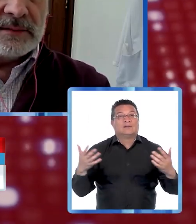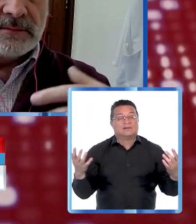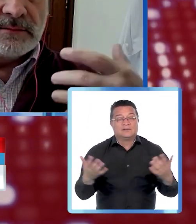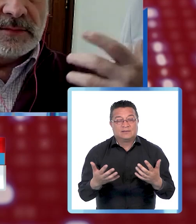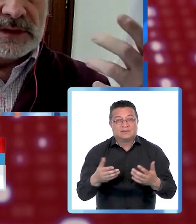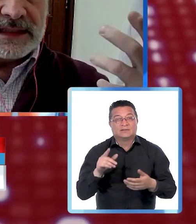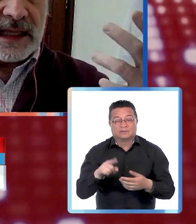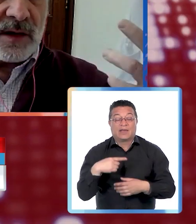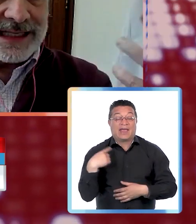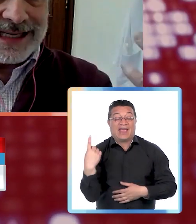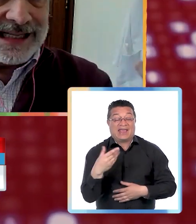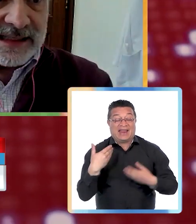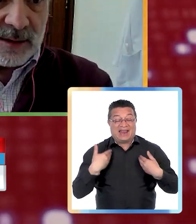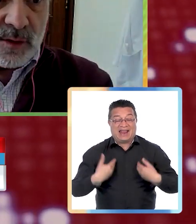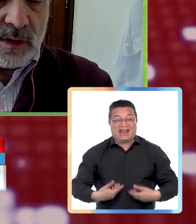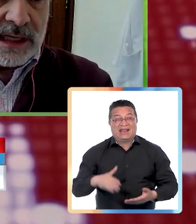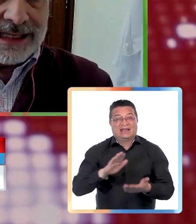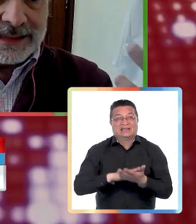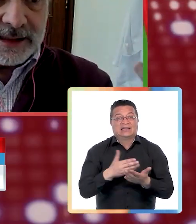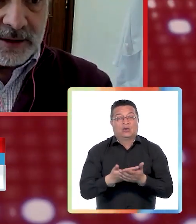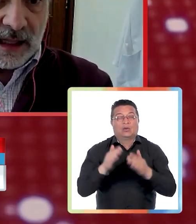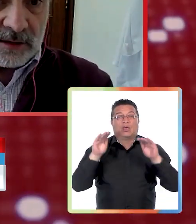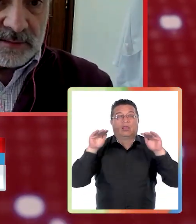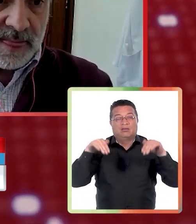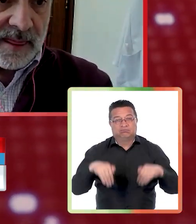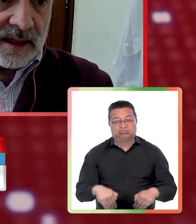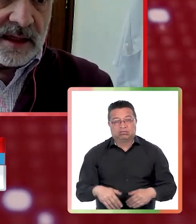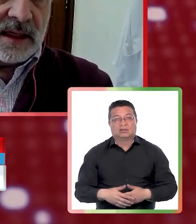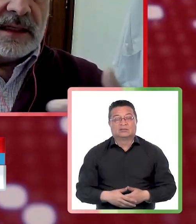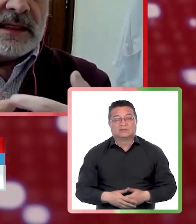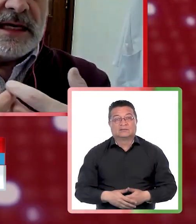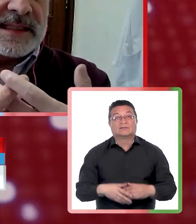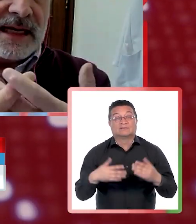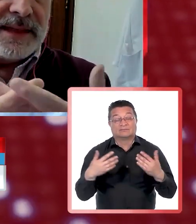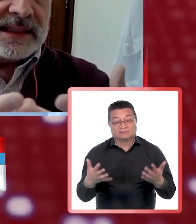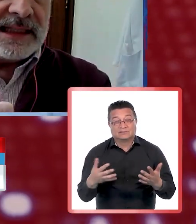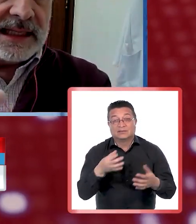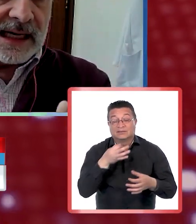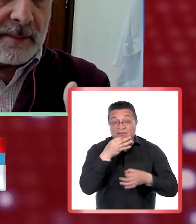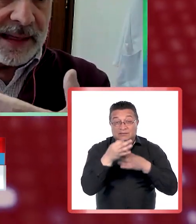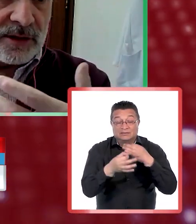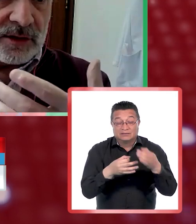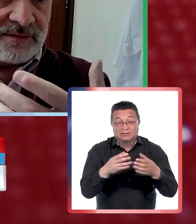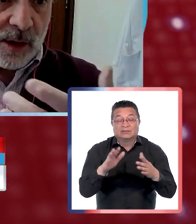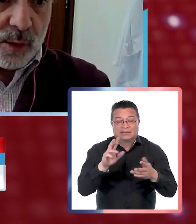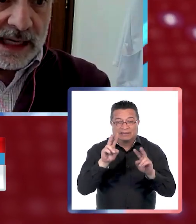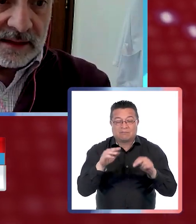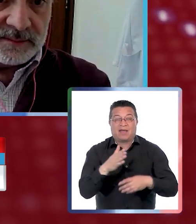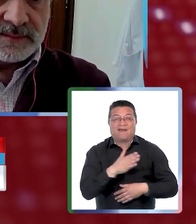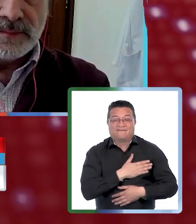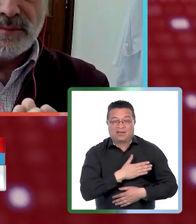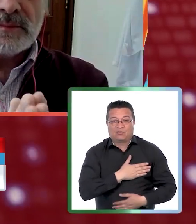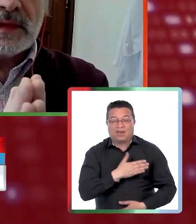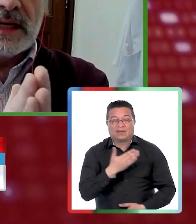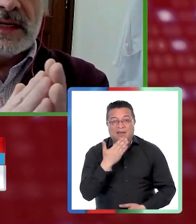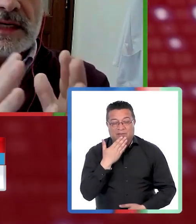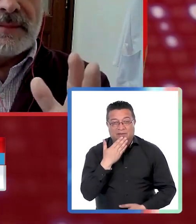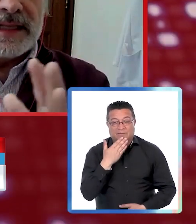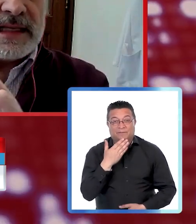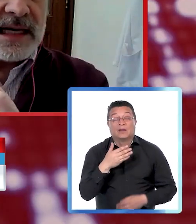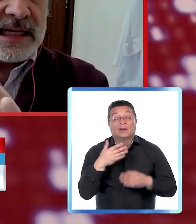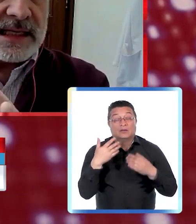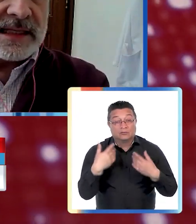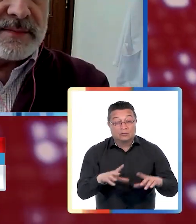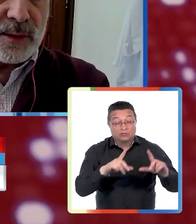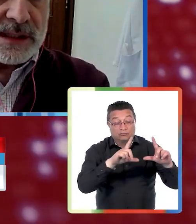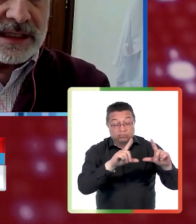contribuyendo a un estado general de salud deteriorado, y especialmente en el aspecto vascular. Y